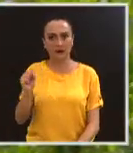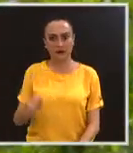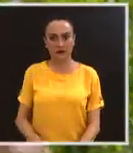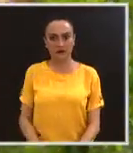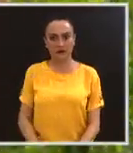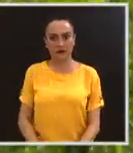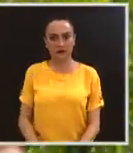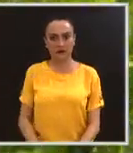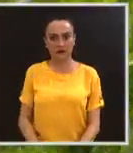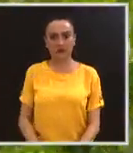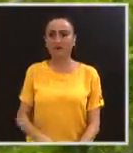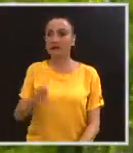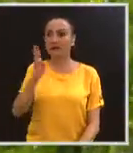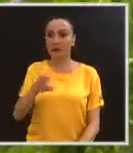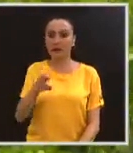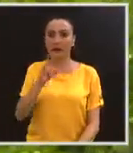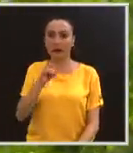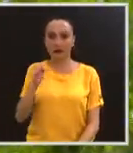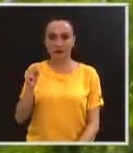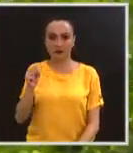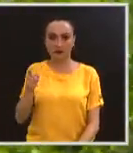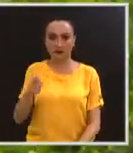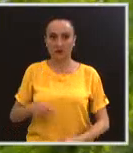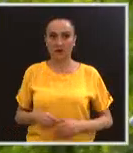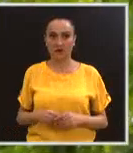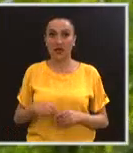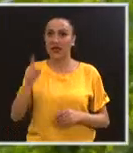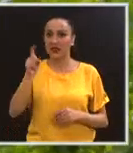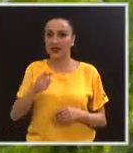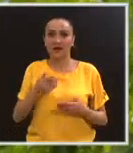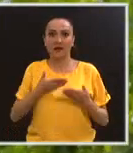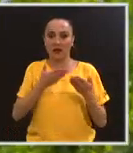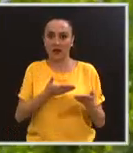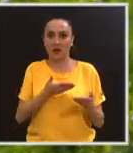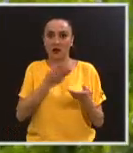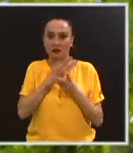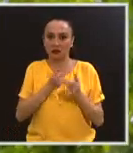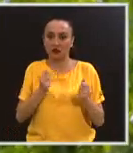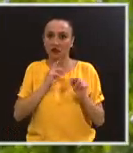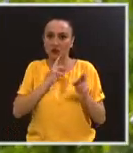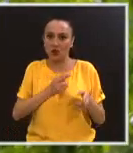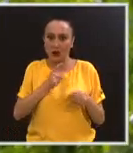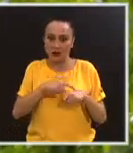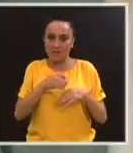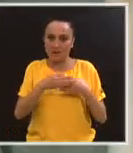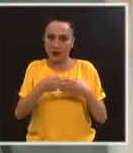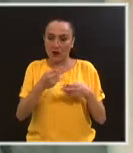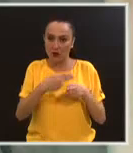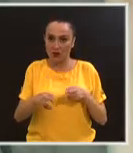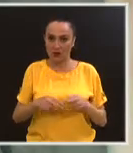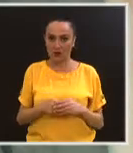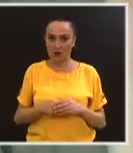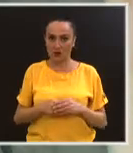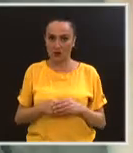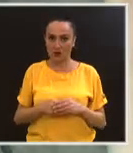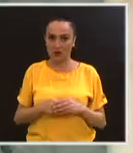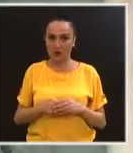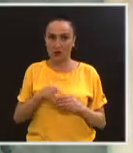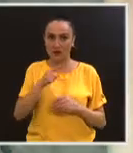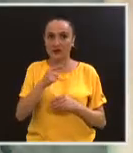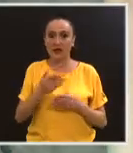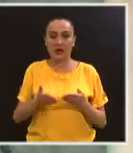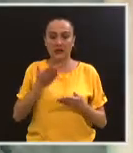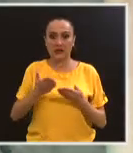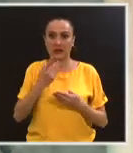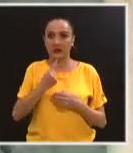seguro social y es la misma caja costarricense seguro social la que tiene que dar una solución en un plazo corto este Casi